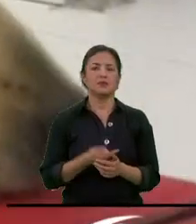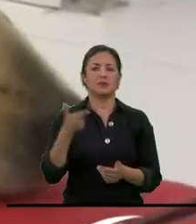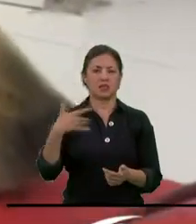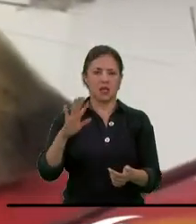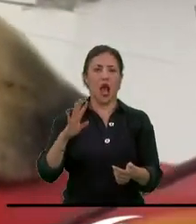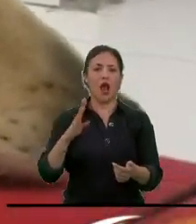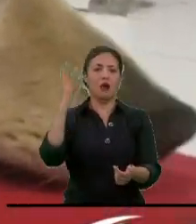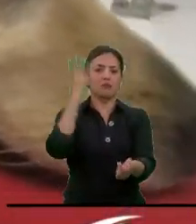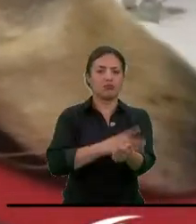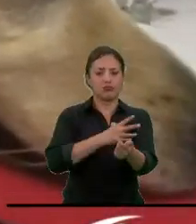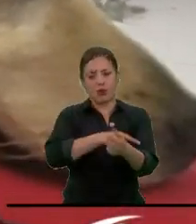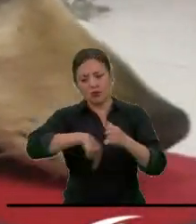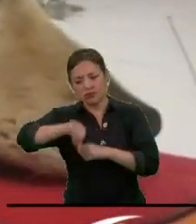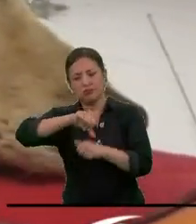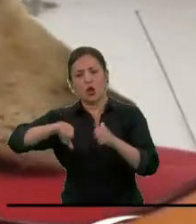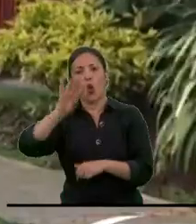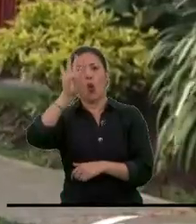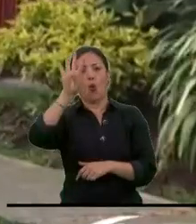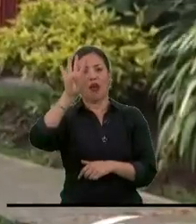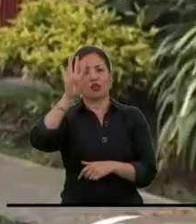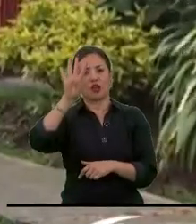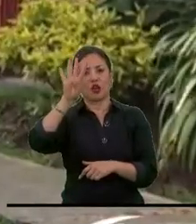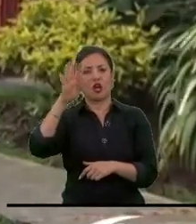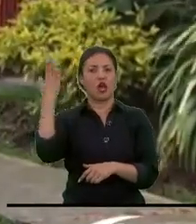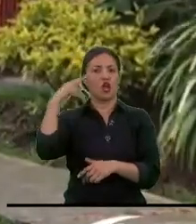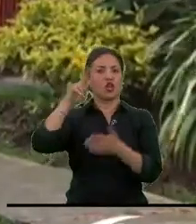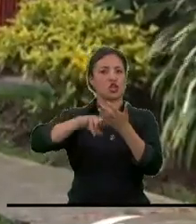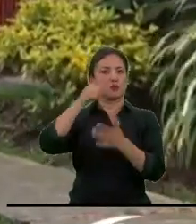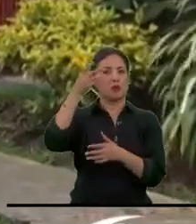4 transfusiones, se empezó en 2018, le fue muy